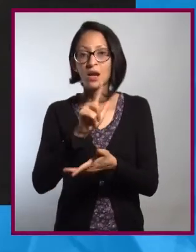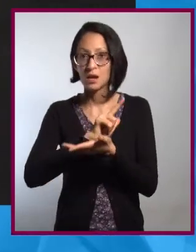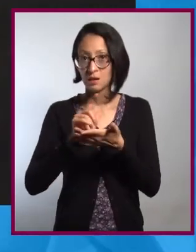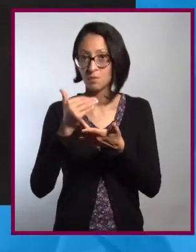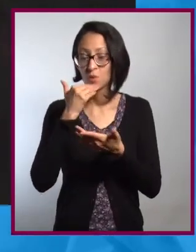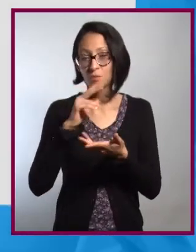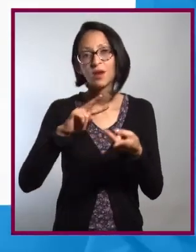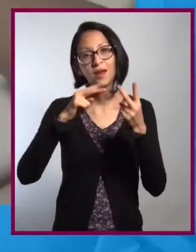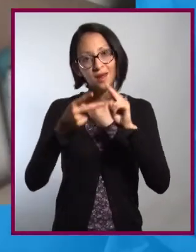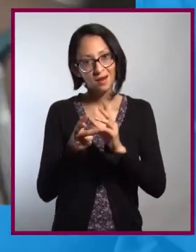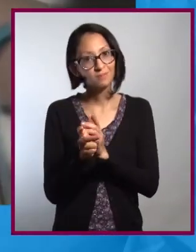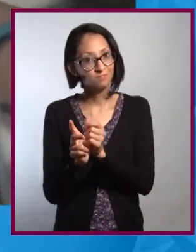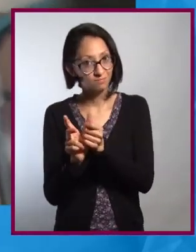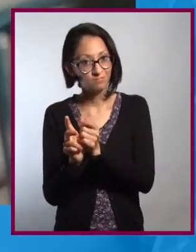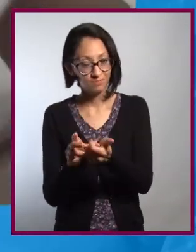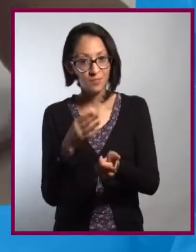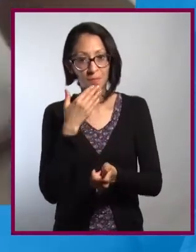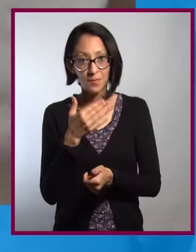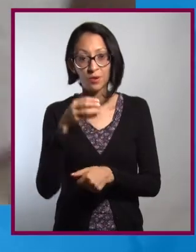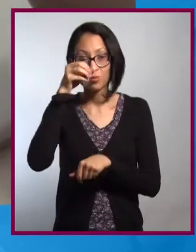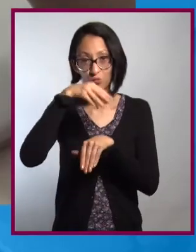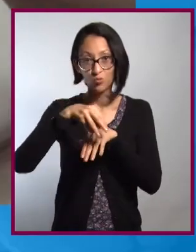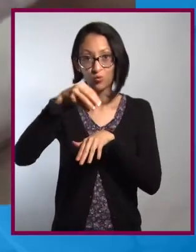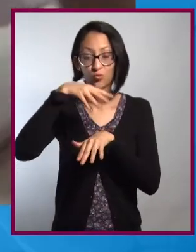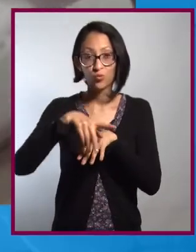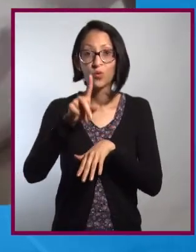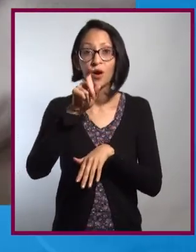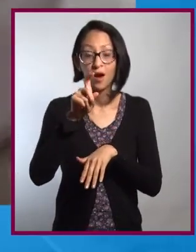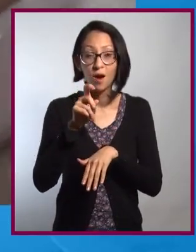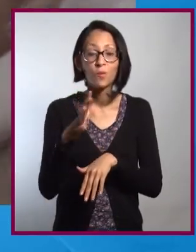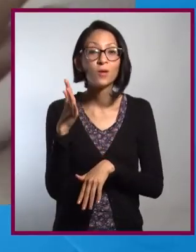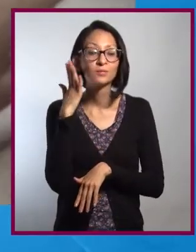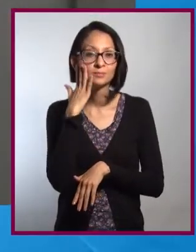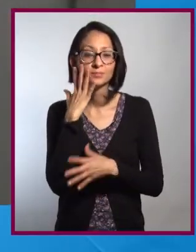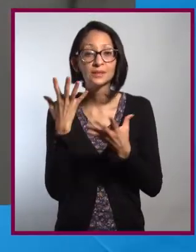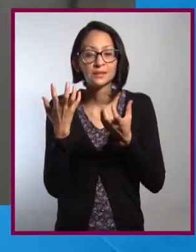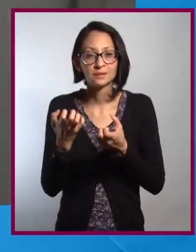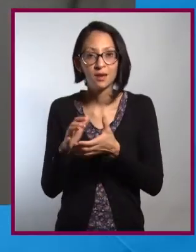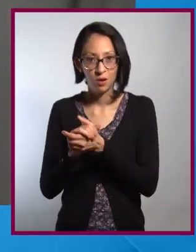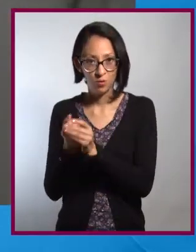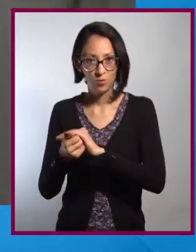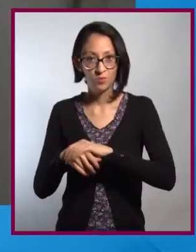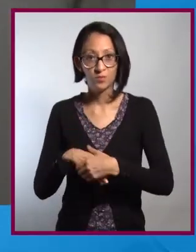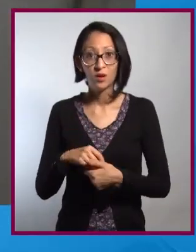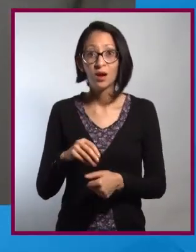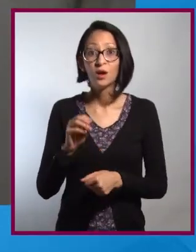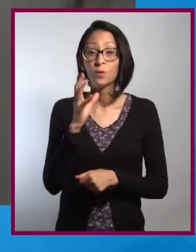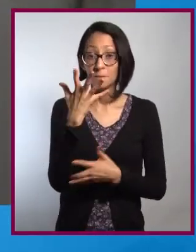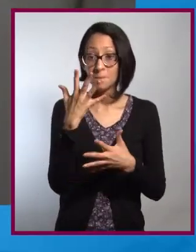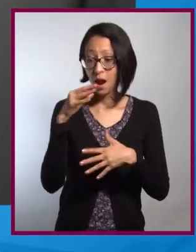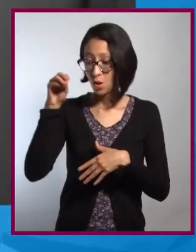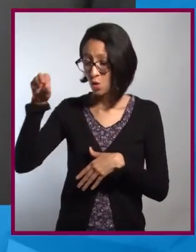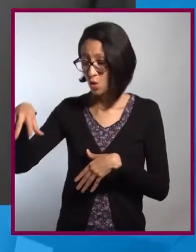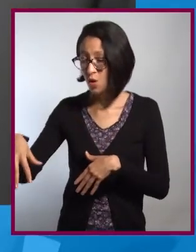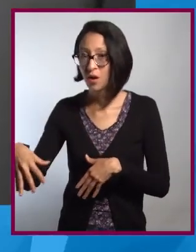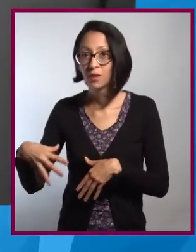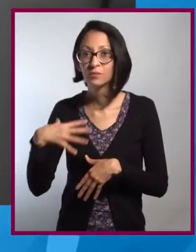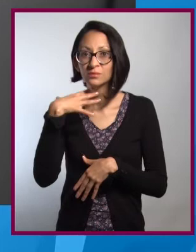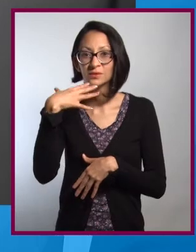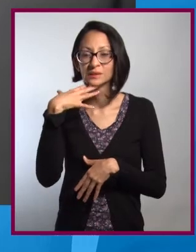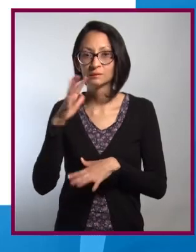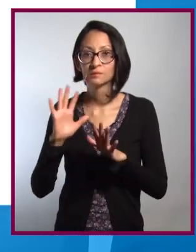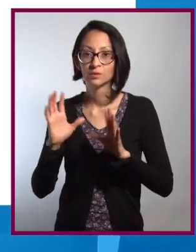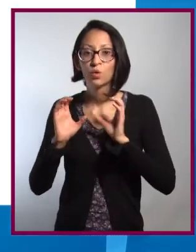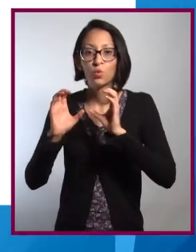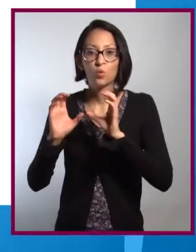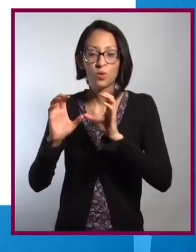con la otra mano. Enjuágate las manos y sécatelas con una toalla limpia o papel. No metas nunca las manos en la ponchera porque el agua está